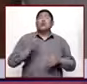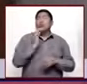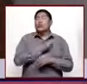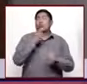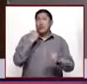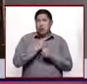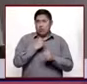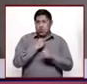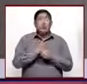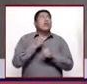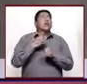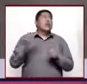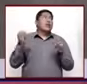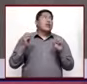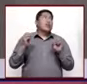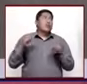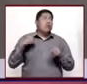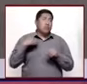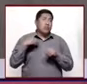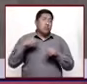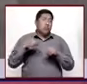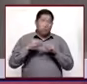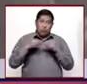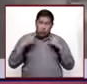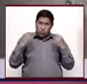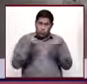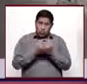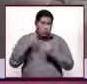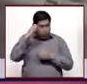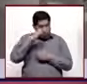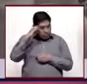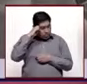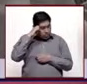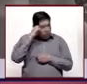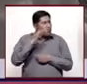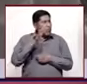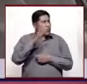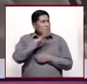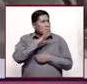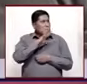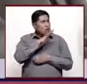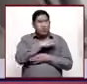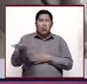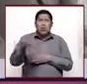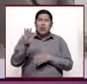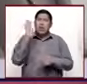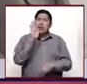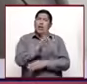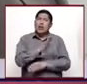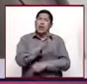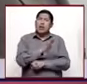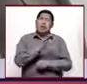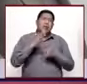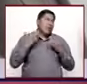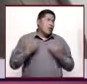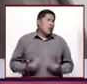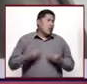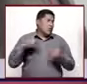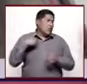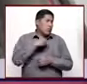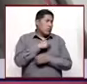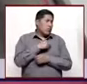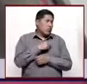labor como poder del Estado. Esto es entregado tipo 5:30 de la tarde y ahora